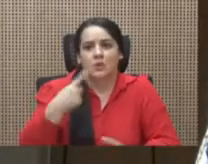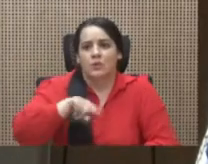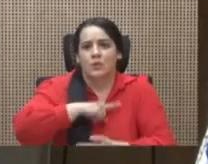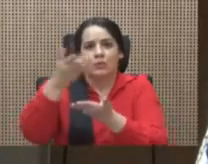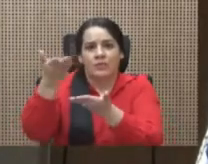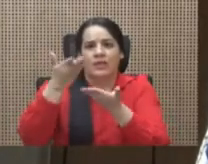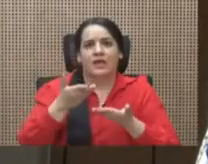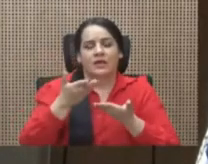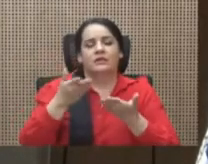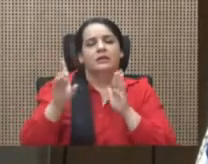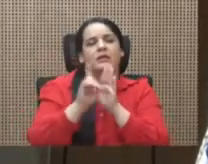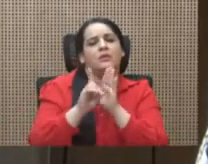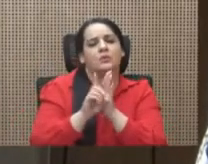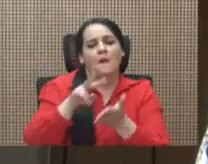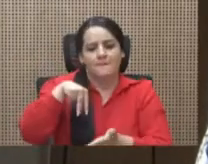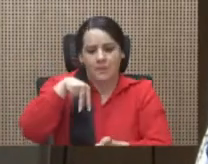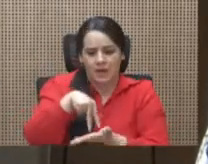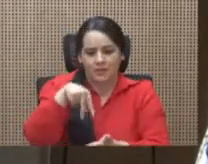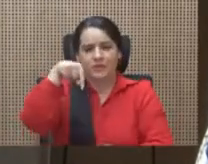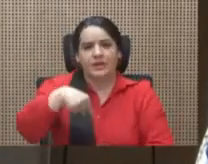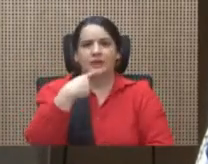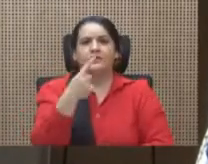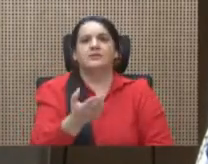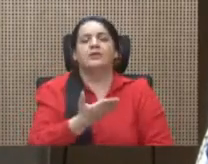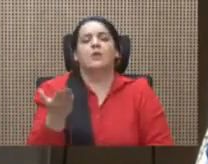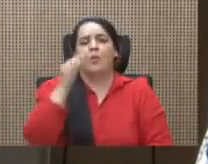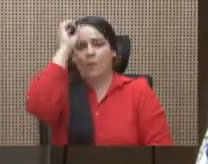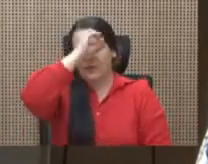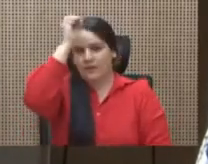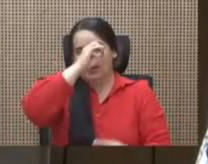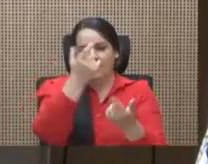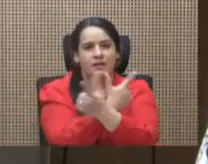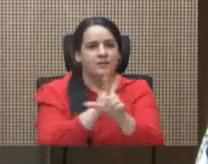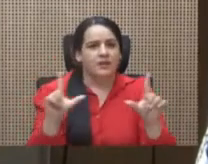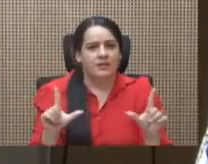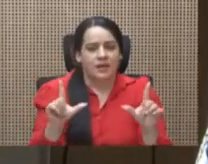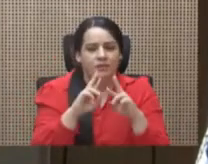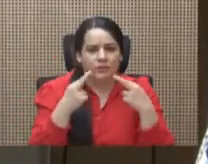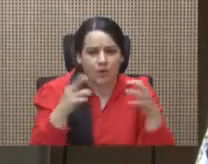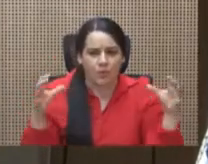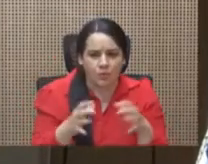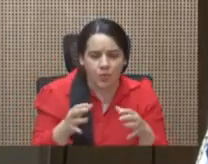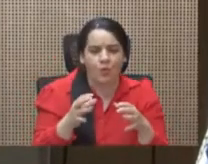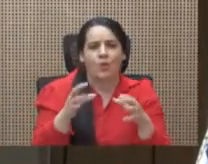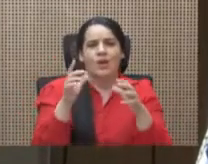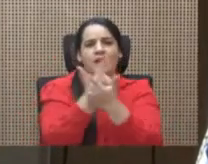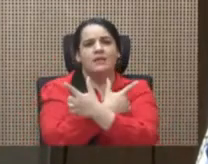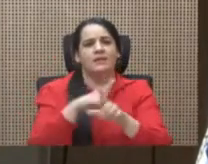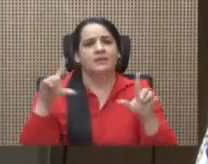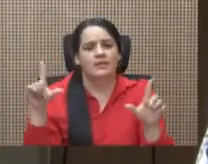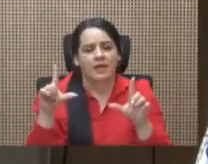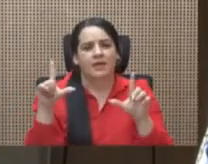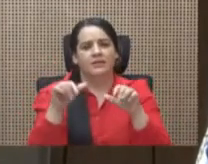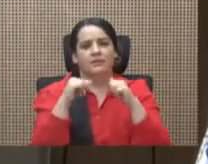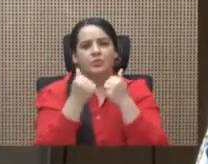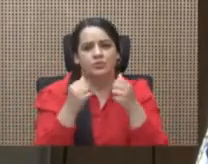de pararnos aquí a decir lo que opinamos. La libertad de reunión, la libertad de asociación,